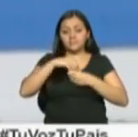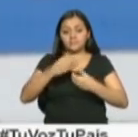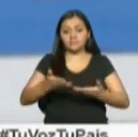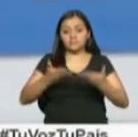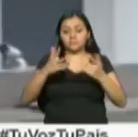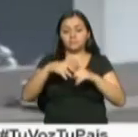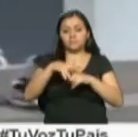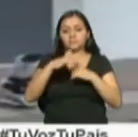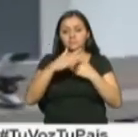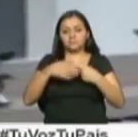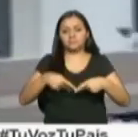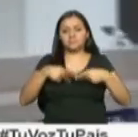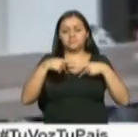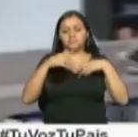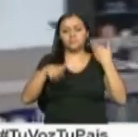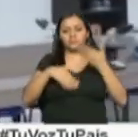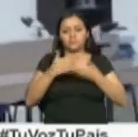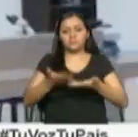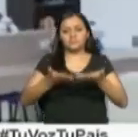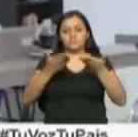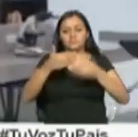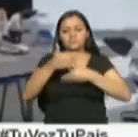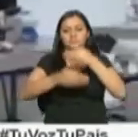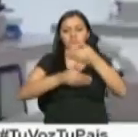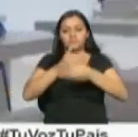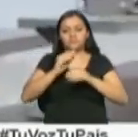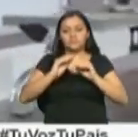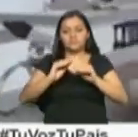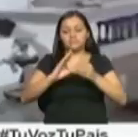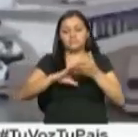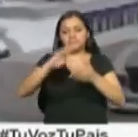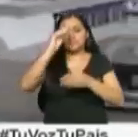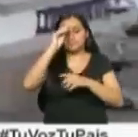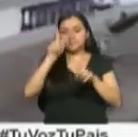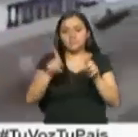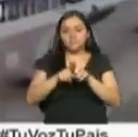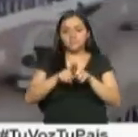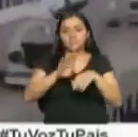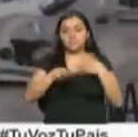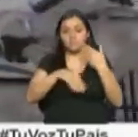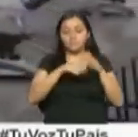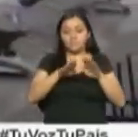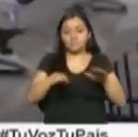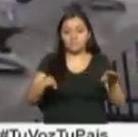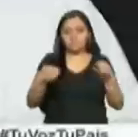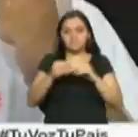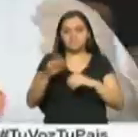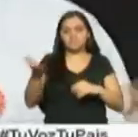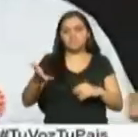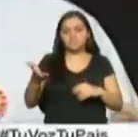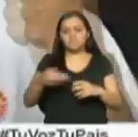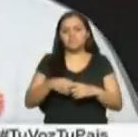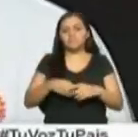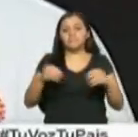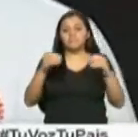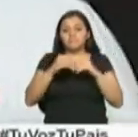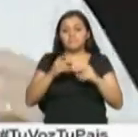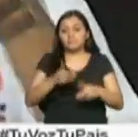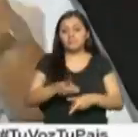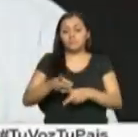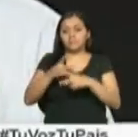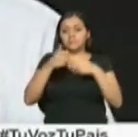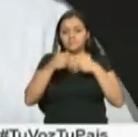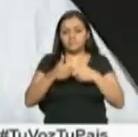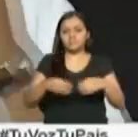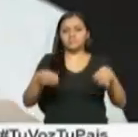las condiciones necesarias para garantizar el proceso de enseñanza-aprendizaje entre los alumnos y docentes. A cuidar lo ganado,